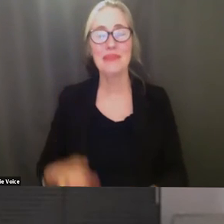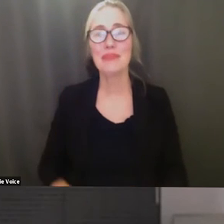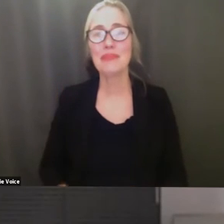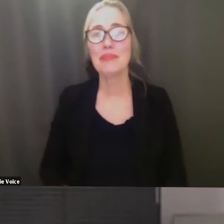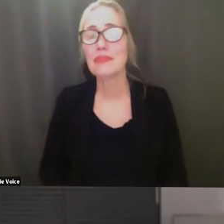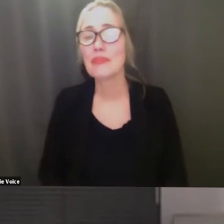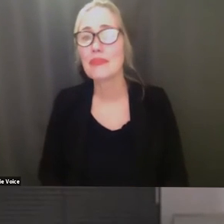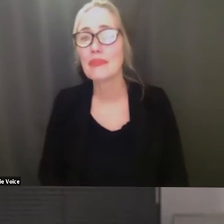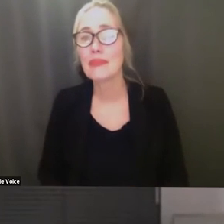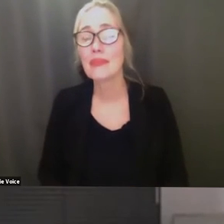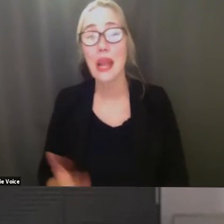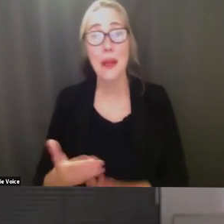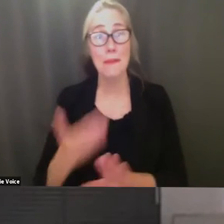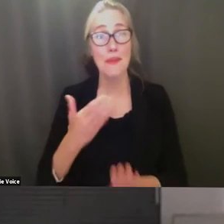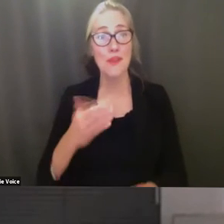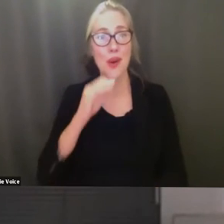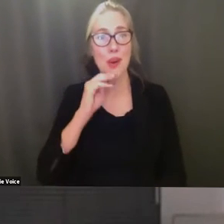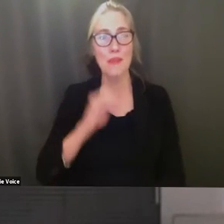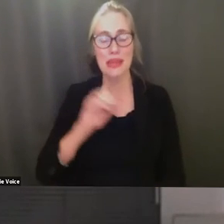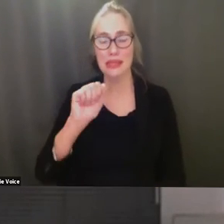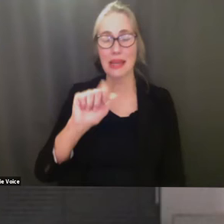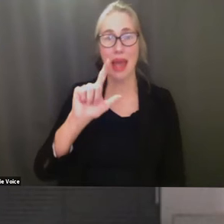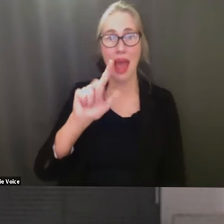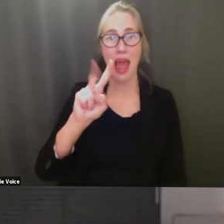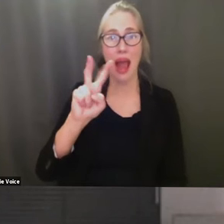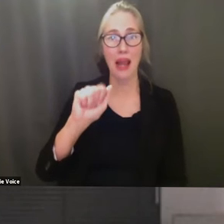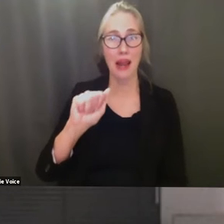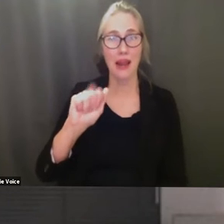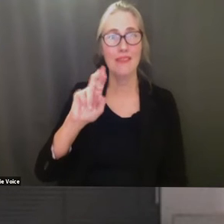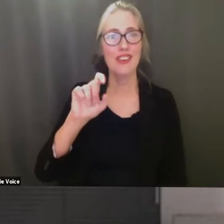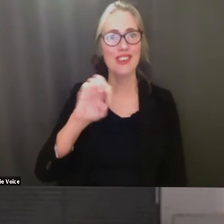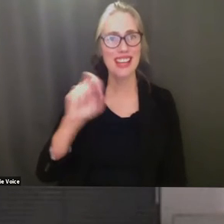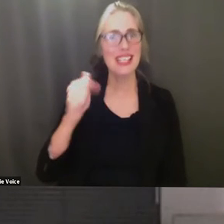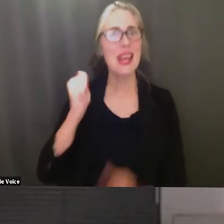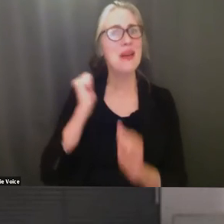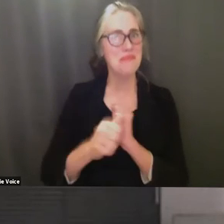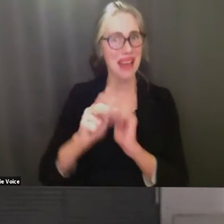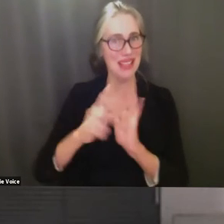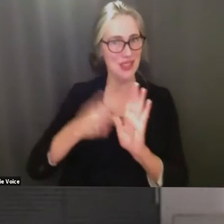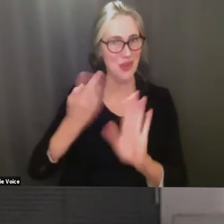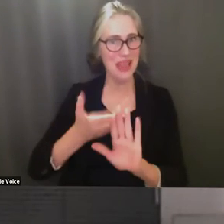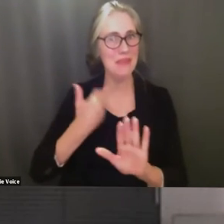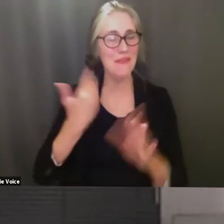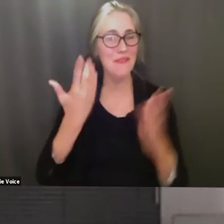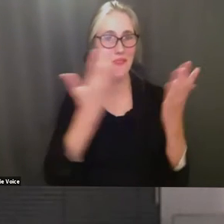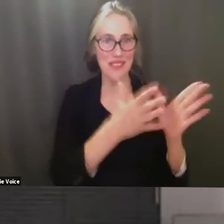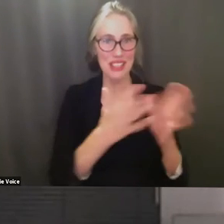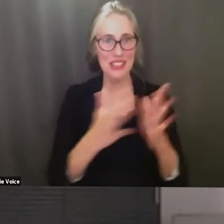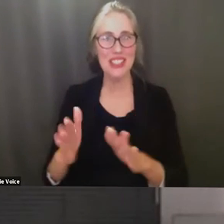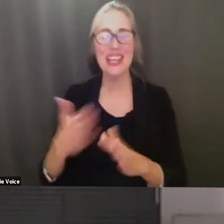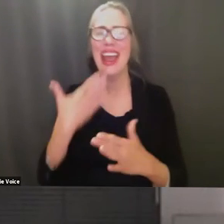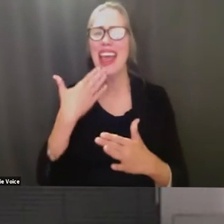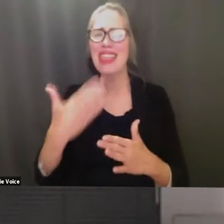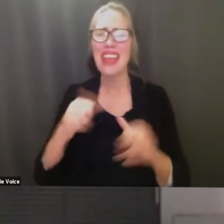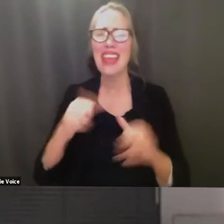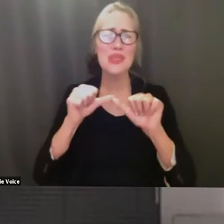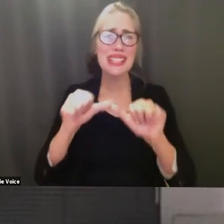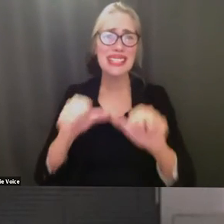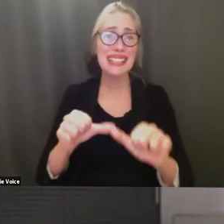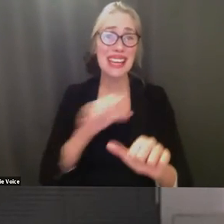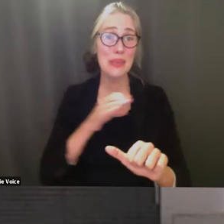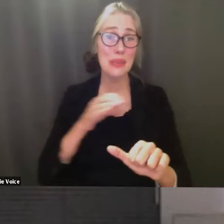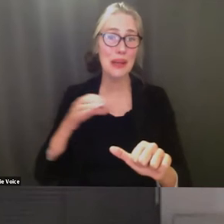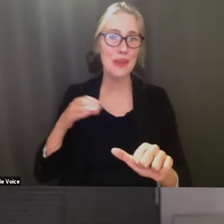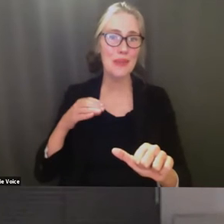antes de que la señora Álvarez nos acompañara por aprobar esto dos veces. Y creo que este Comité de Sustentabilidad, y recordarle al